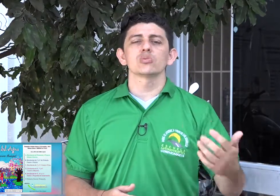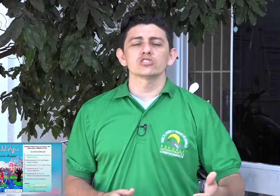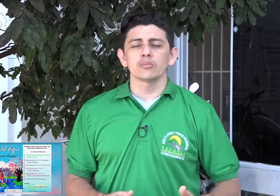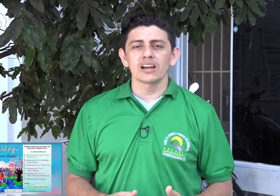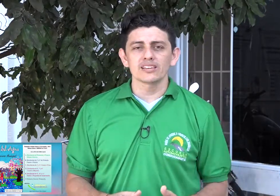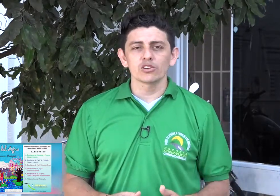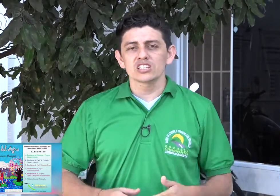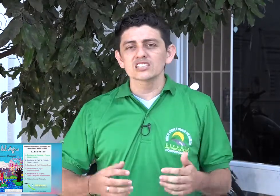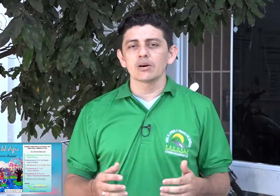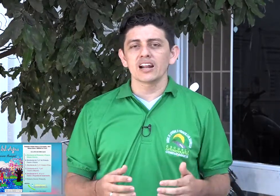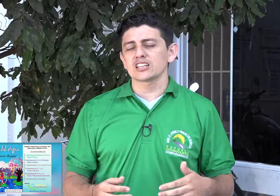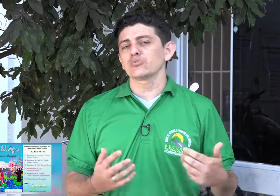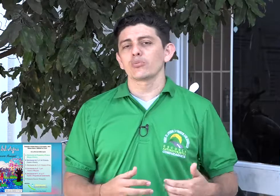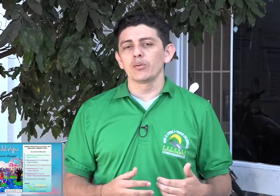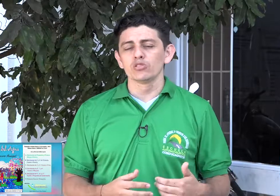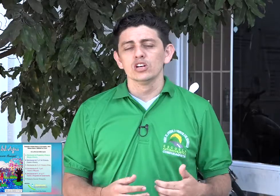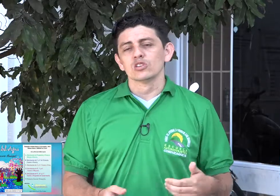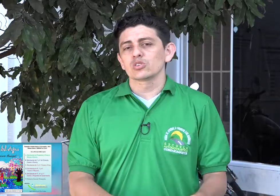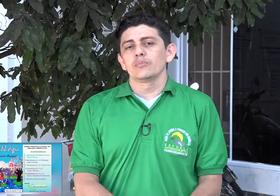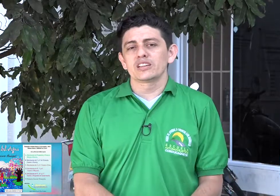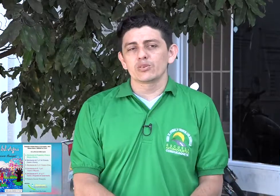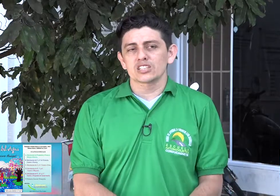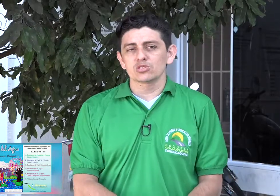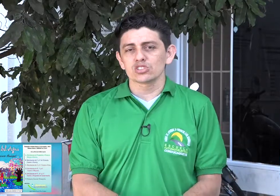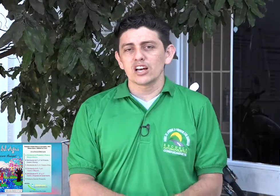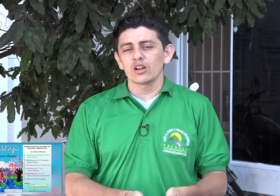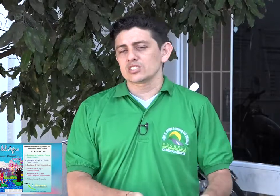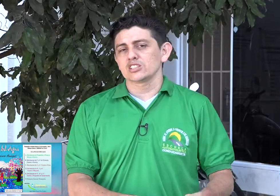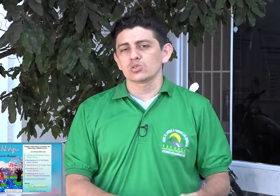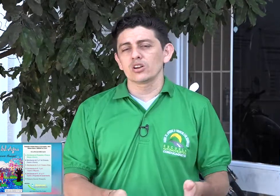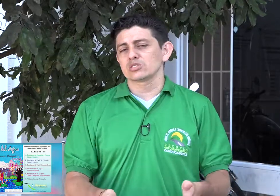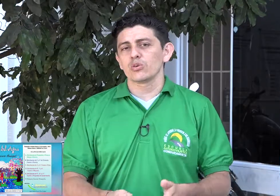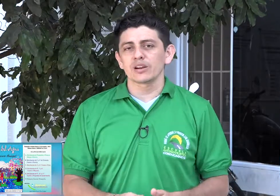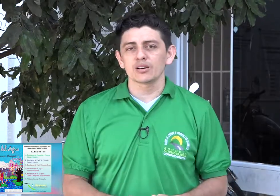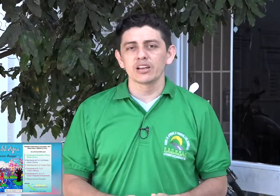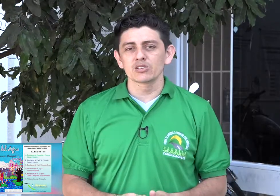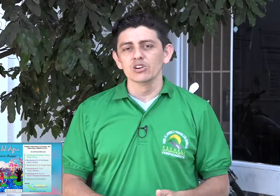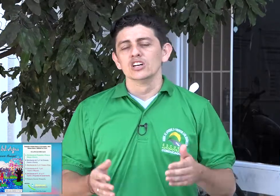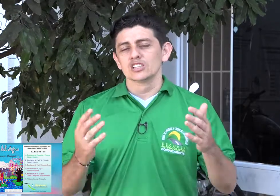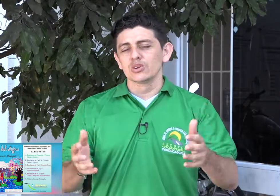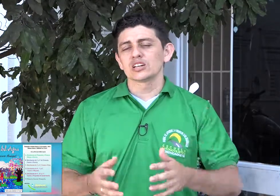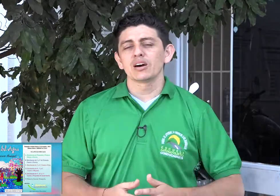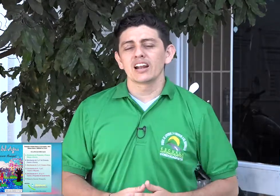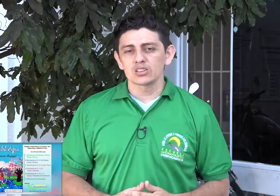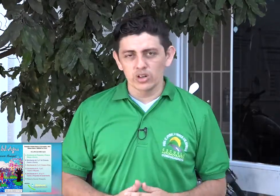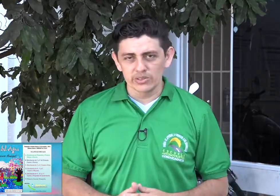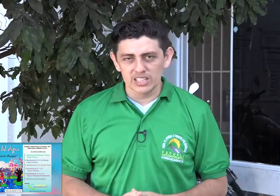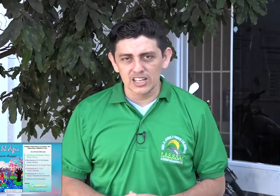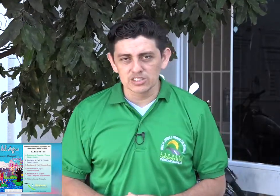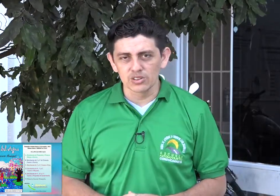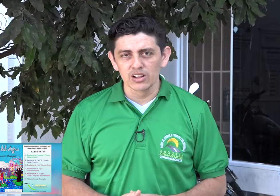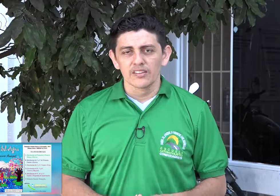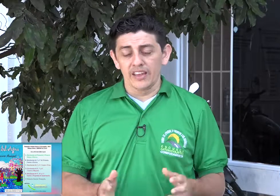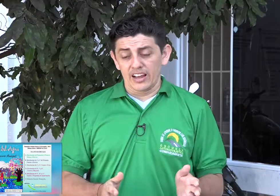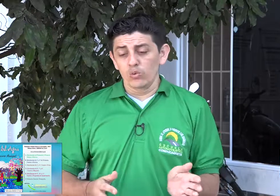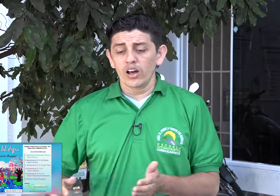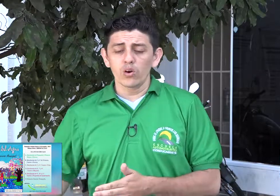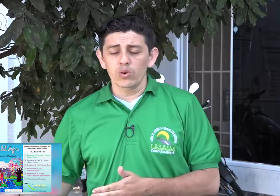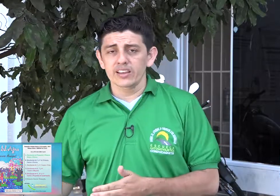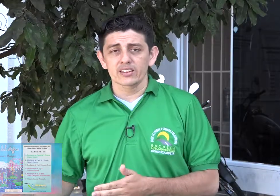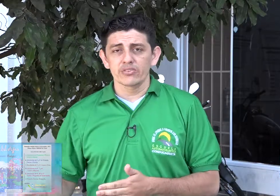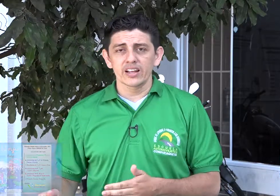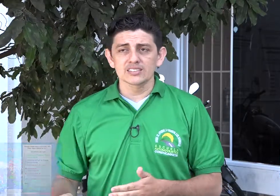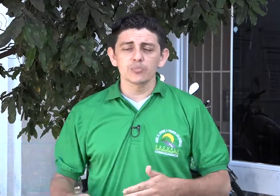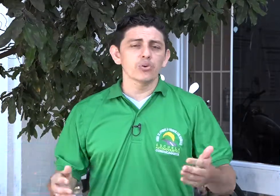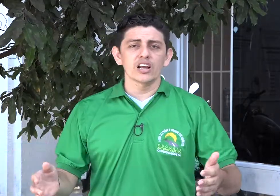convirtamos en esos buenos samaritanos y de esa manera transformemos no solamente nuestra sociedad, nuestra ciudad, nuestro departamento, sino de esa manera toda nuestra nación, dejar a un